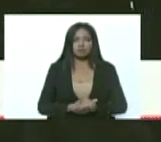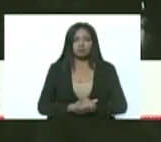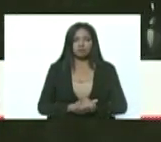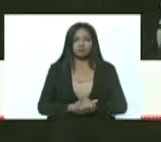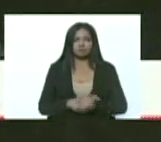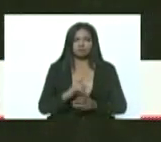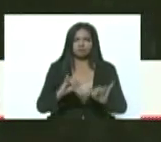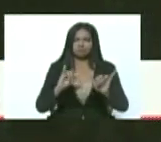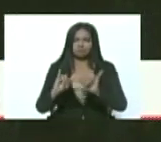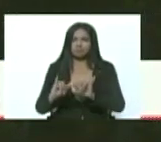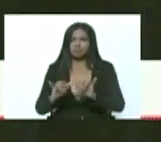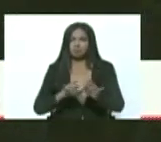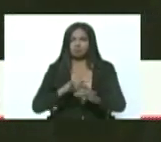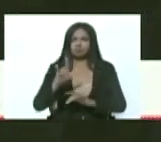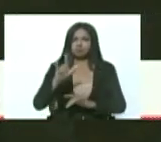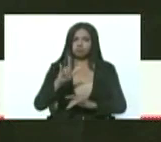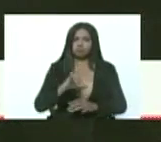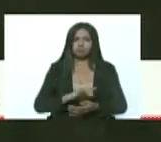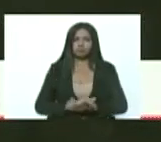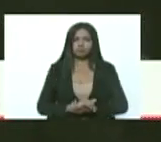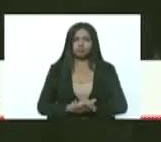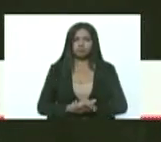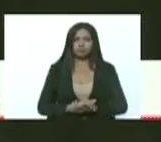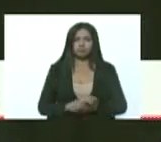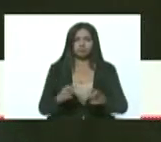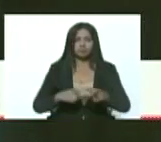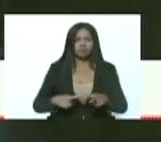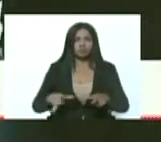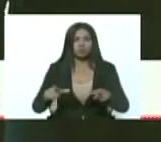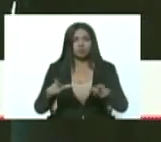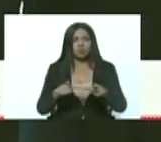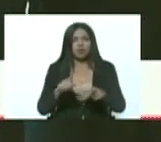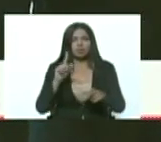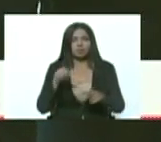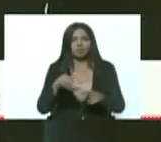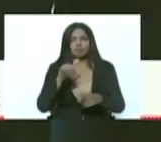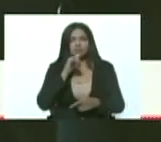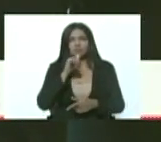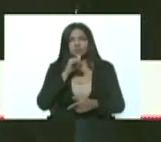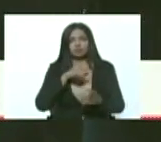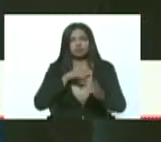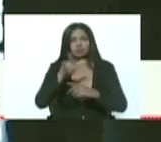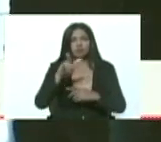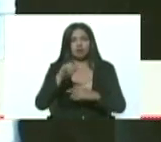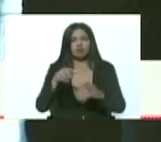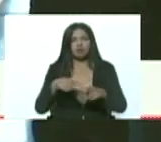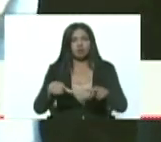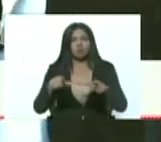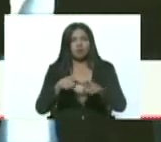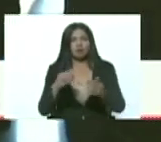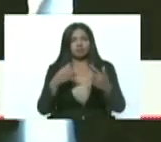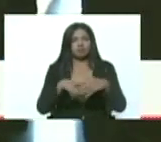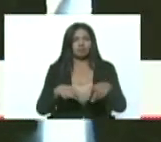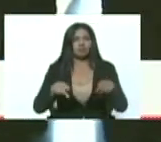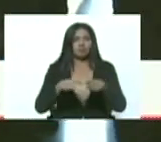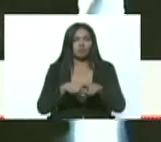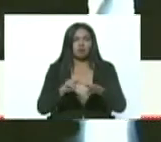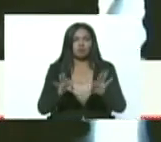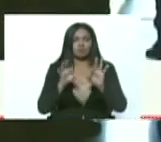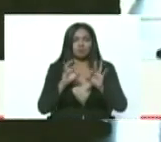ese tipo de aeronaves a la región de información de vuelo aquí dentro de nuestra zona económica